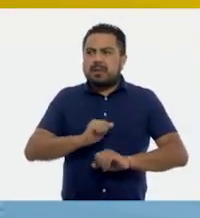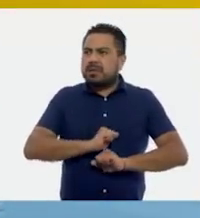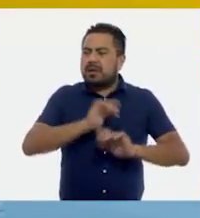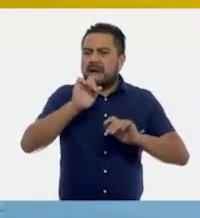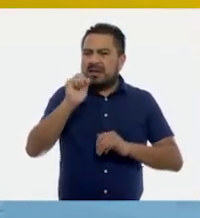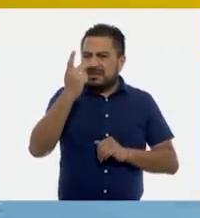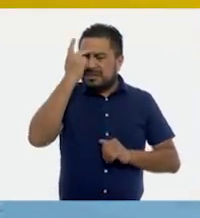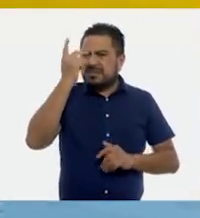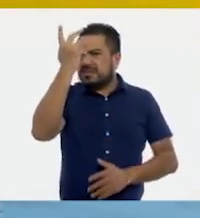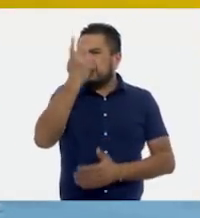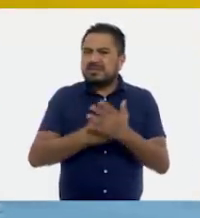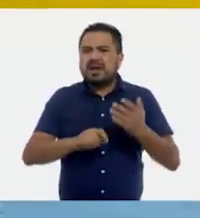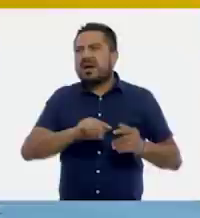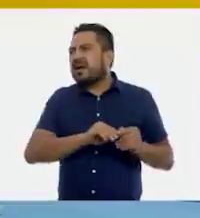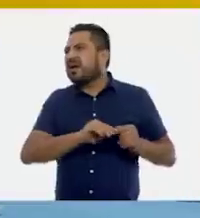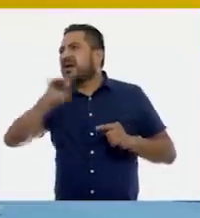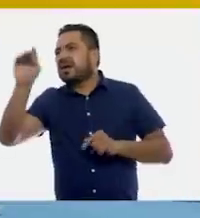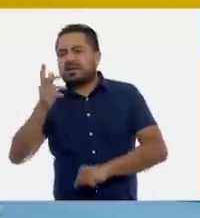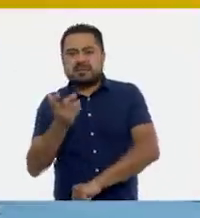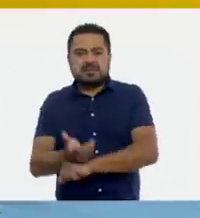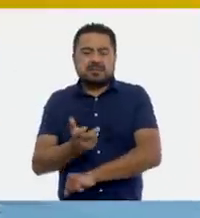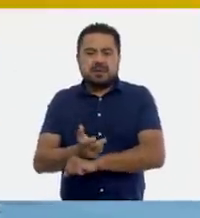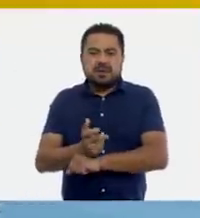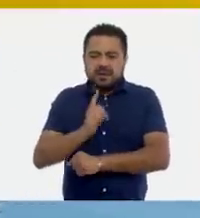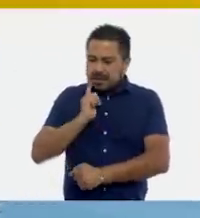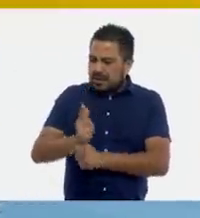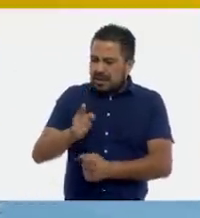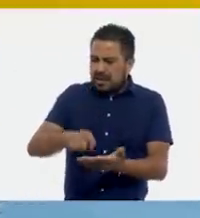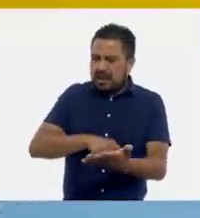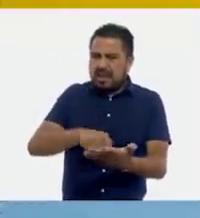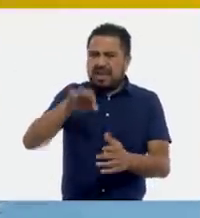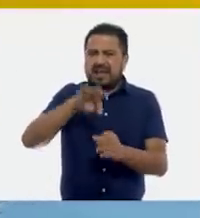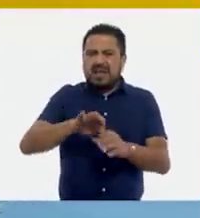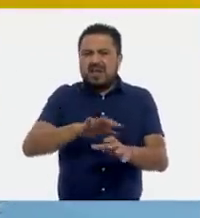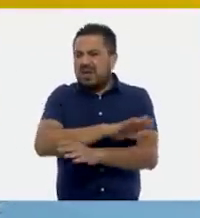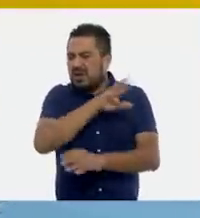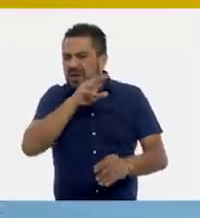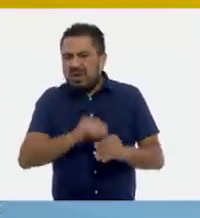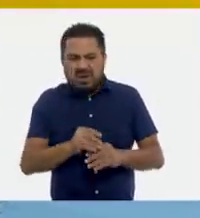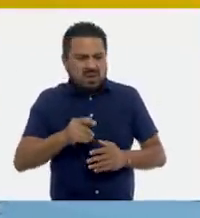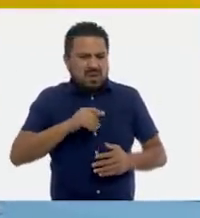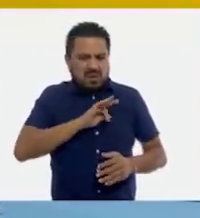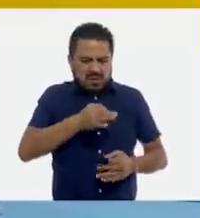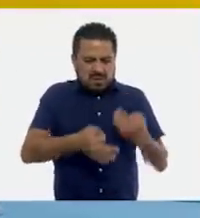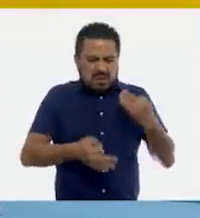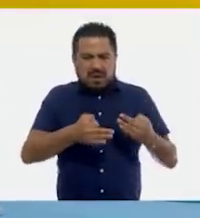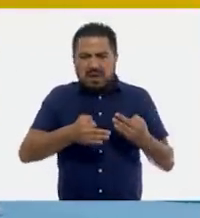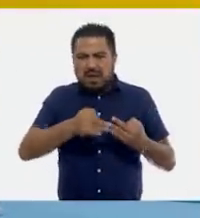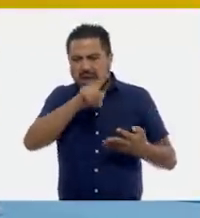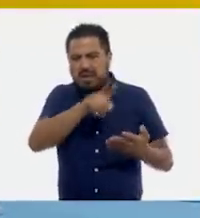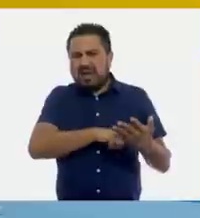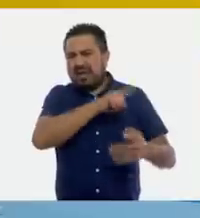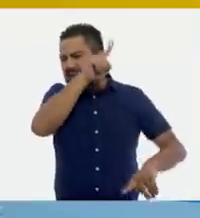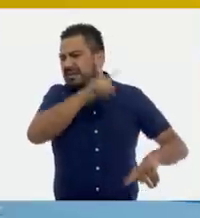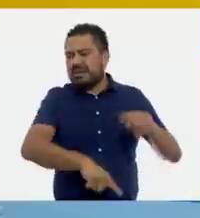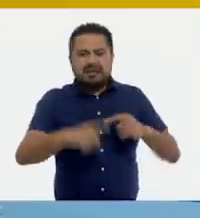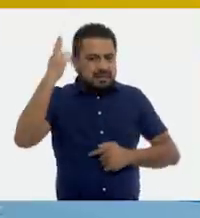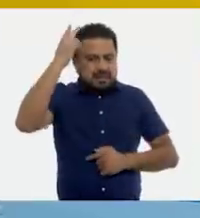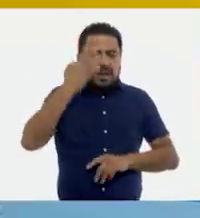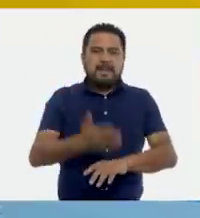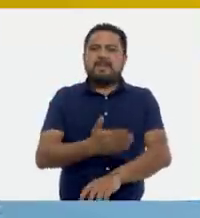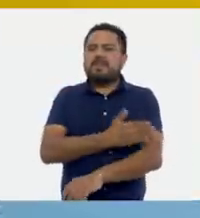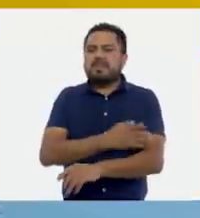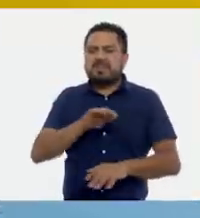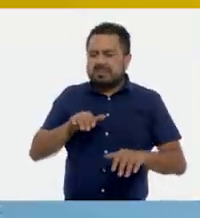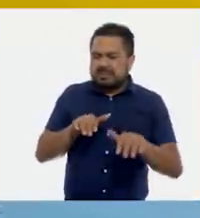Luis Potosí rumbo a Estados Unidos. Al ver canceladas todas las vías legales para terminar con la dictadura de Díaz, Francisco I. Madero